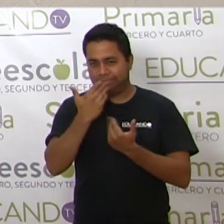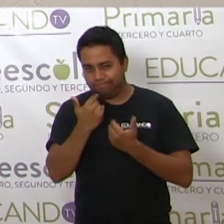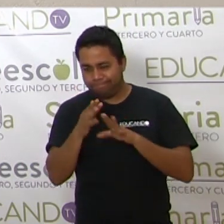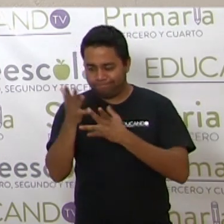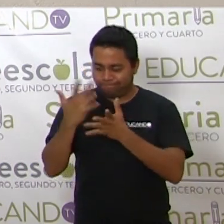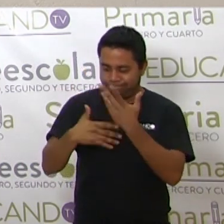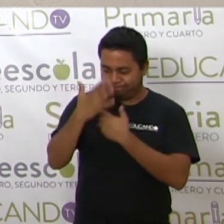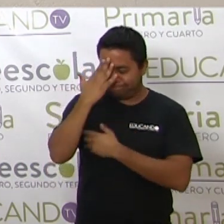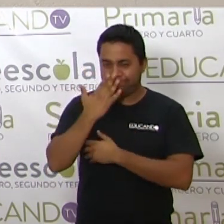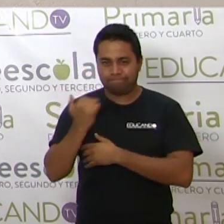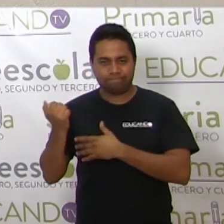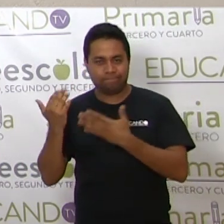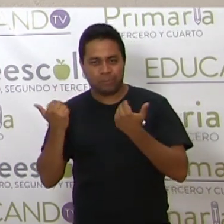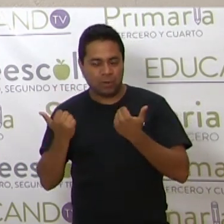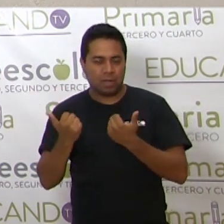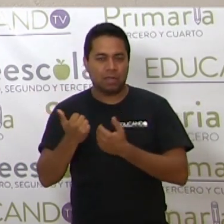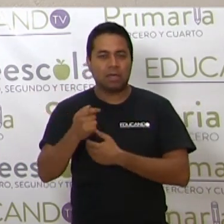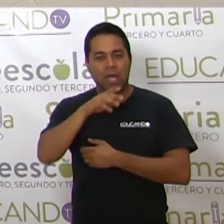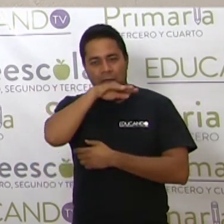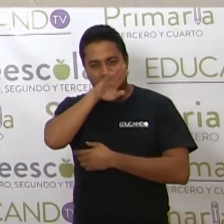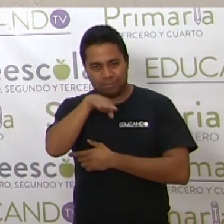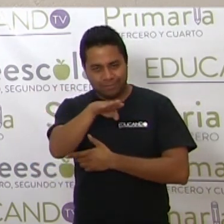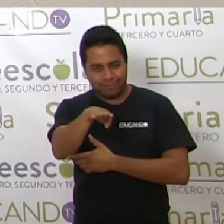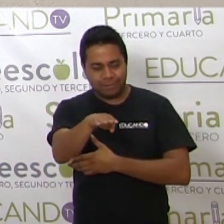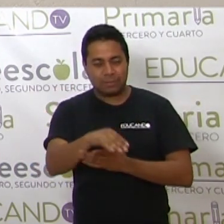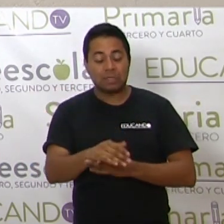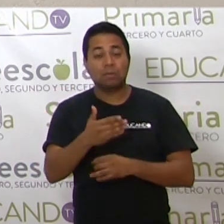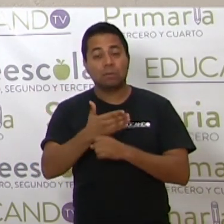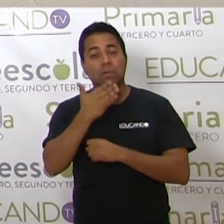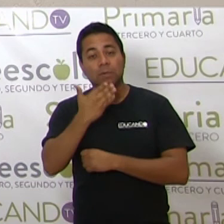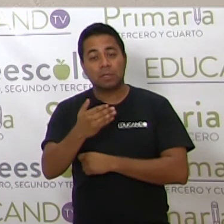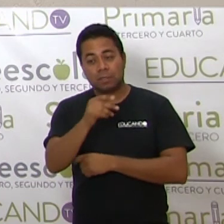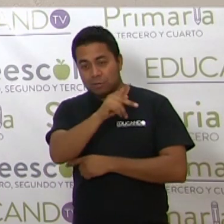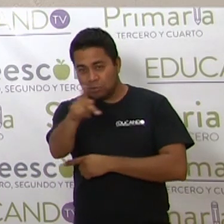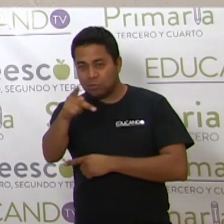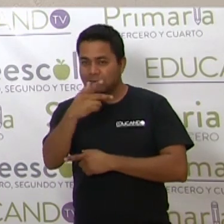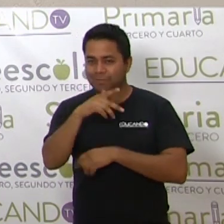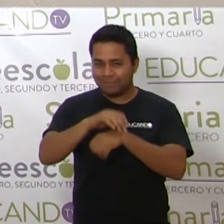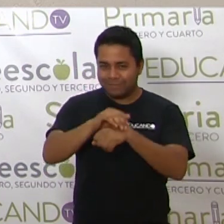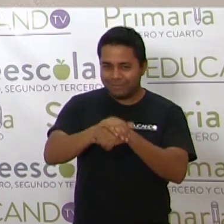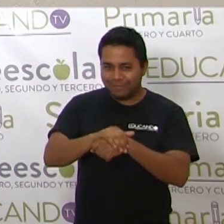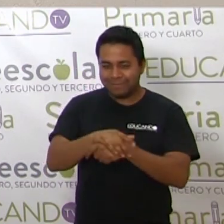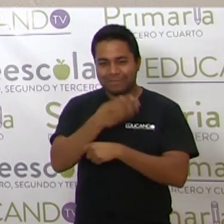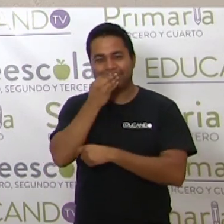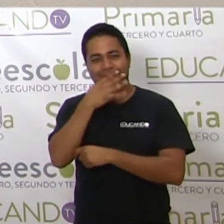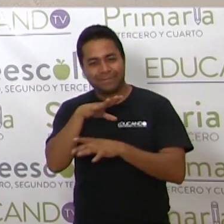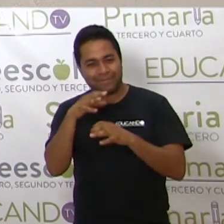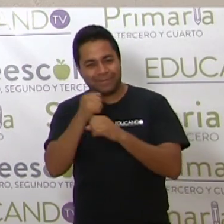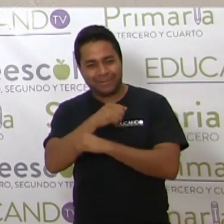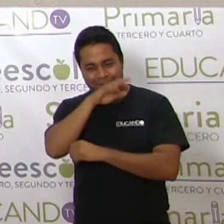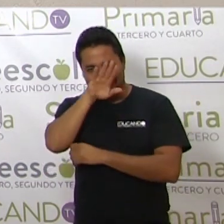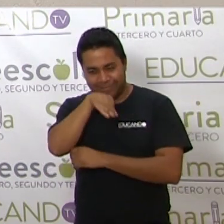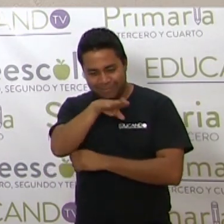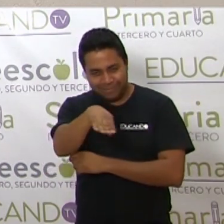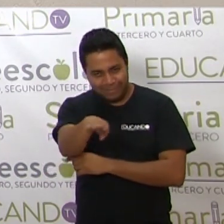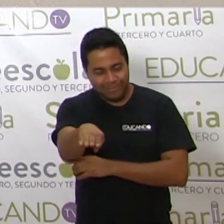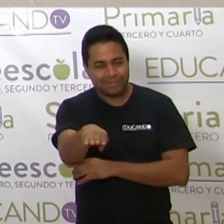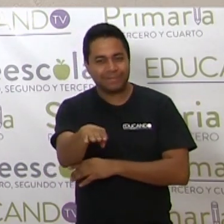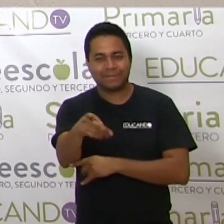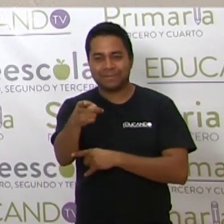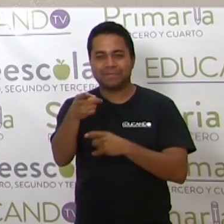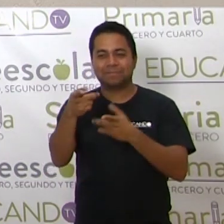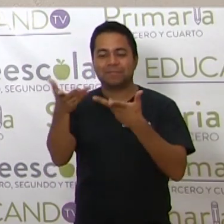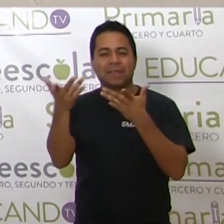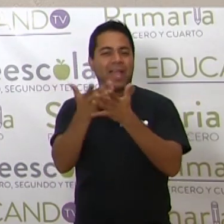gracia que tiene elefante muy bien aquí todos los chicos del estudio les encantó la seña de elefante y la está